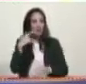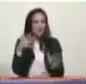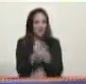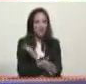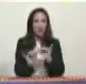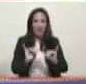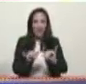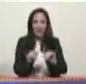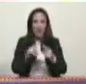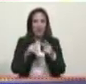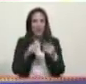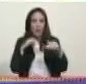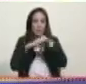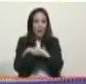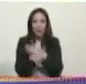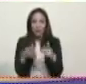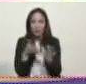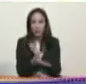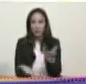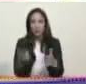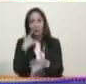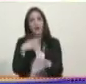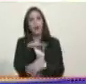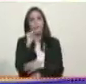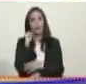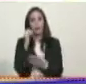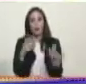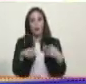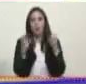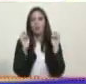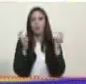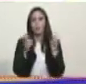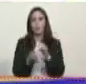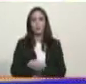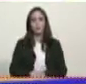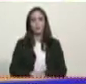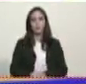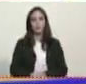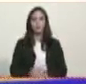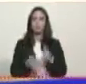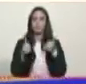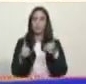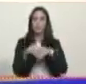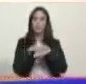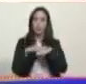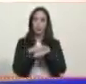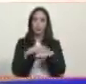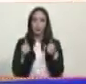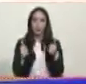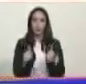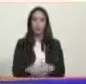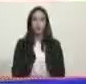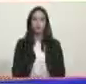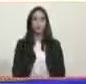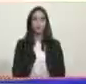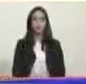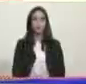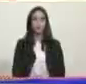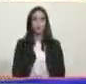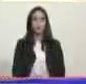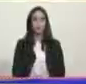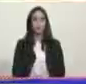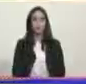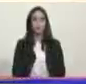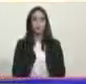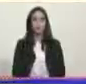poder asumir el trabajo propiamente dicho. Muy bien, ministro. Muy bien, compañero.